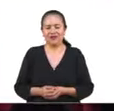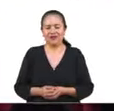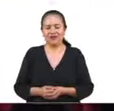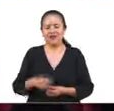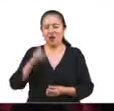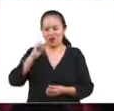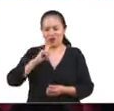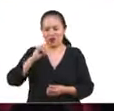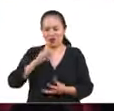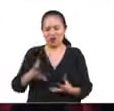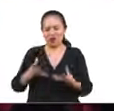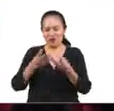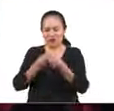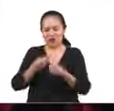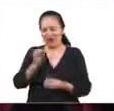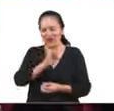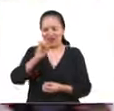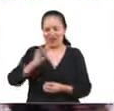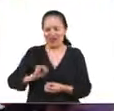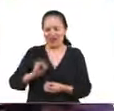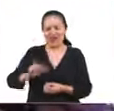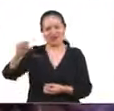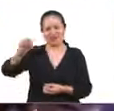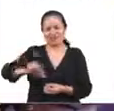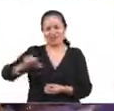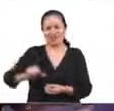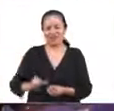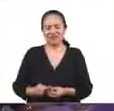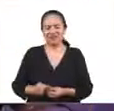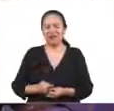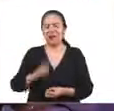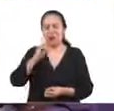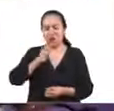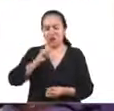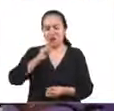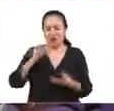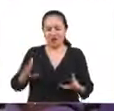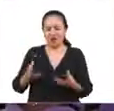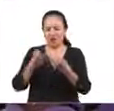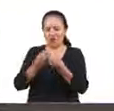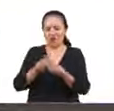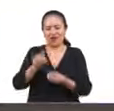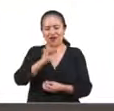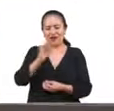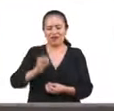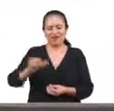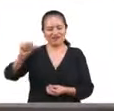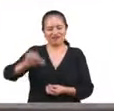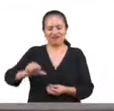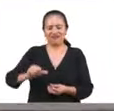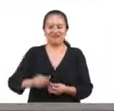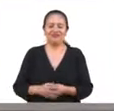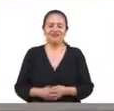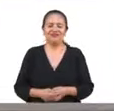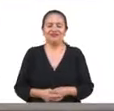jamás serán vencidas, mujeres unidas, jamás serán vencidas. Muy bien.